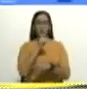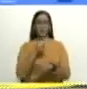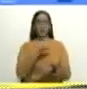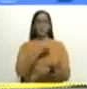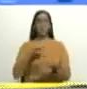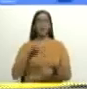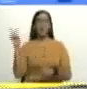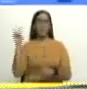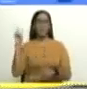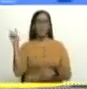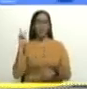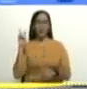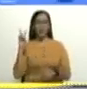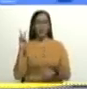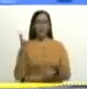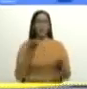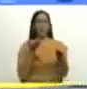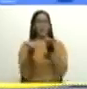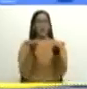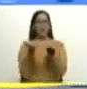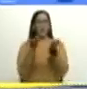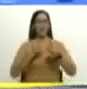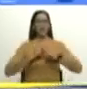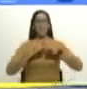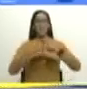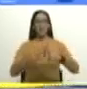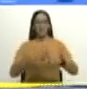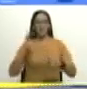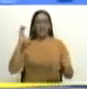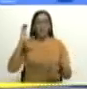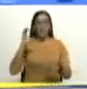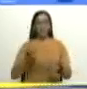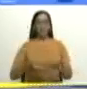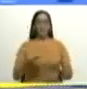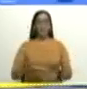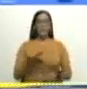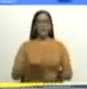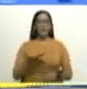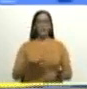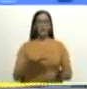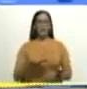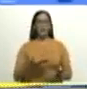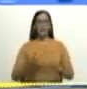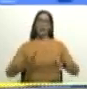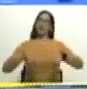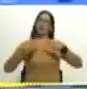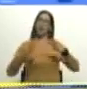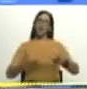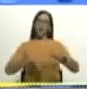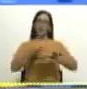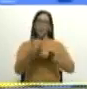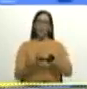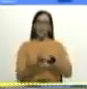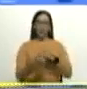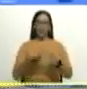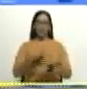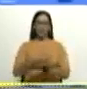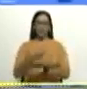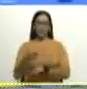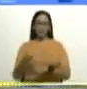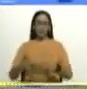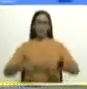privadas en Venezuela, y los servicios que prestan al país, bastante importante, y los nuevos planes de inversión para expandir